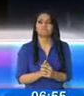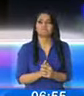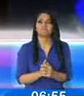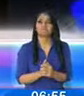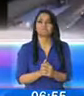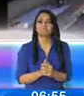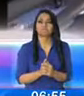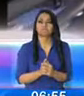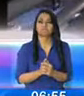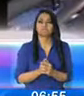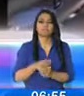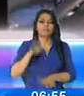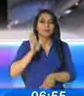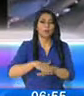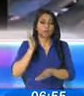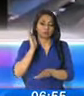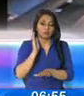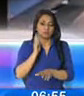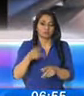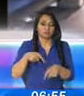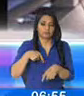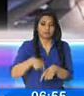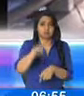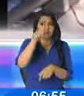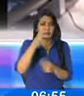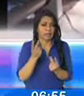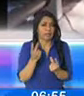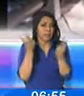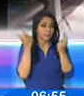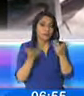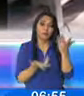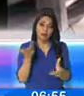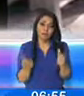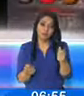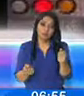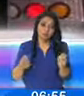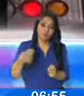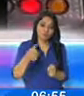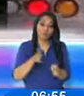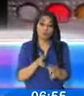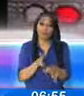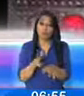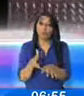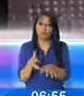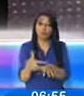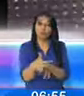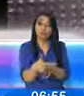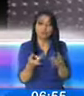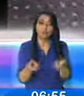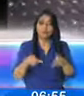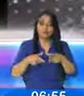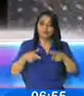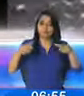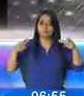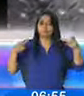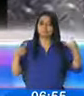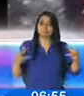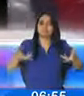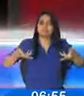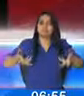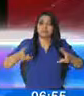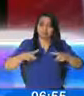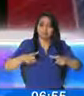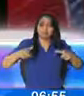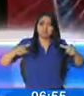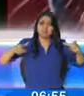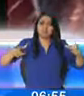por a una velocidad no prudencial de haber cogido la curva y por la carga porque se Se presume que